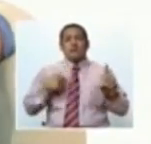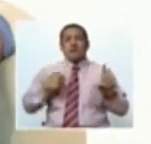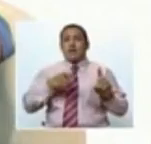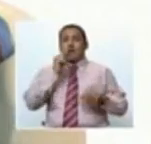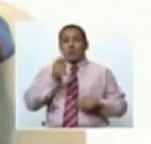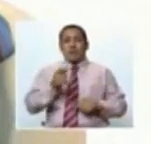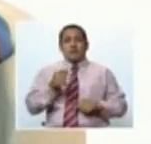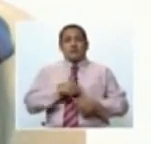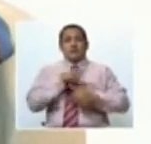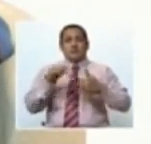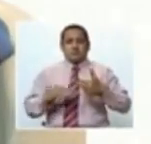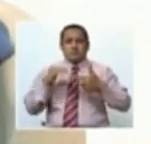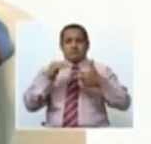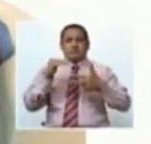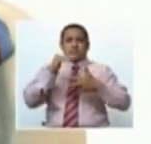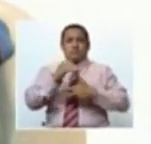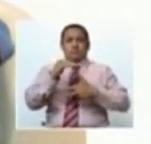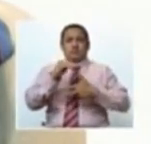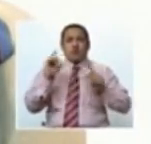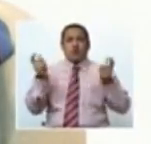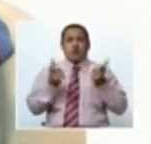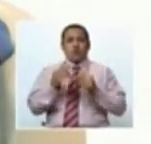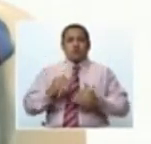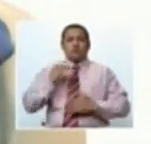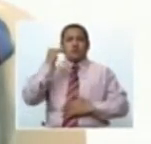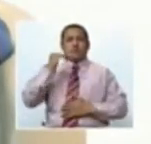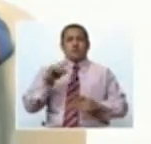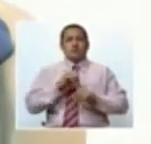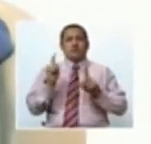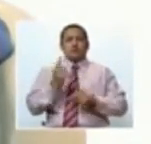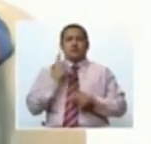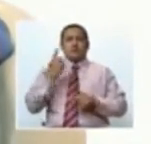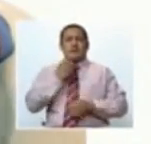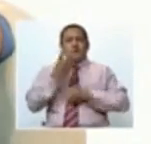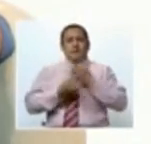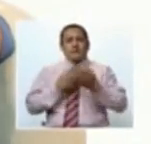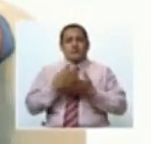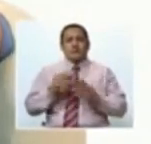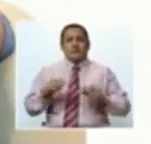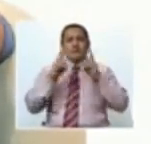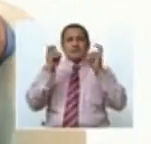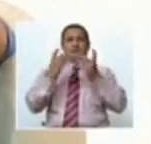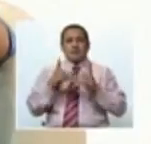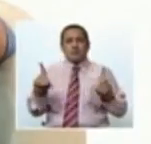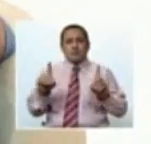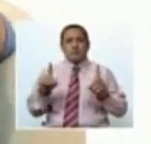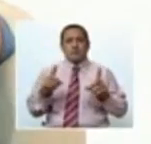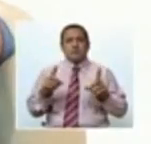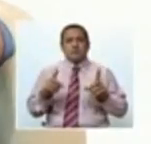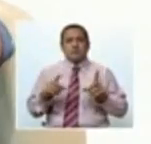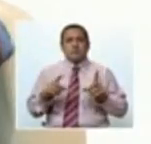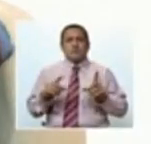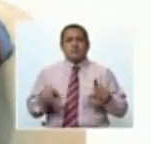Y los jueces en las 3 instancias, incluso hasta en la Corte Suprema, no solamente se pronuncian divorciando,